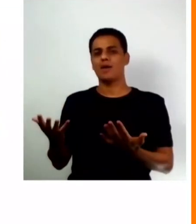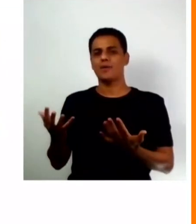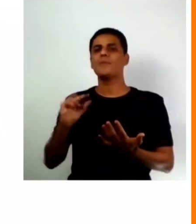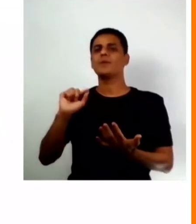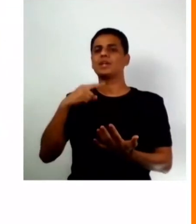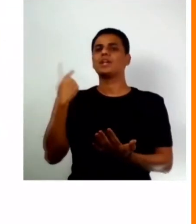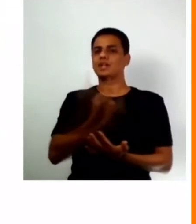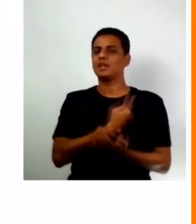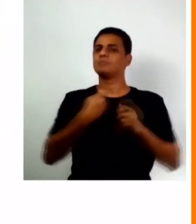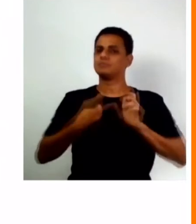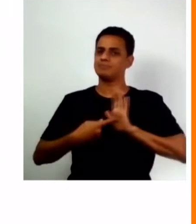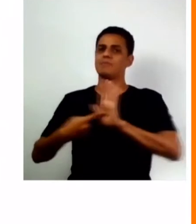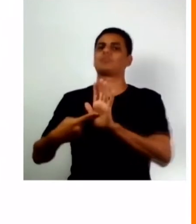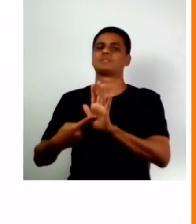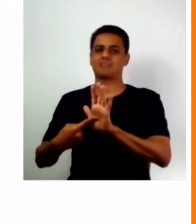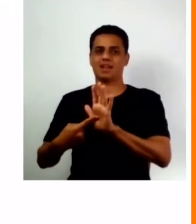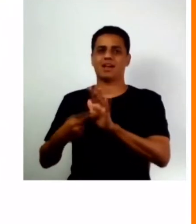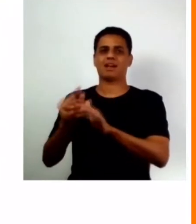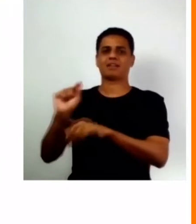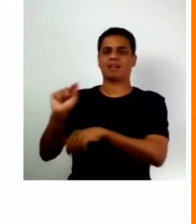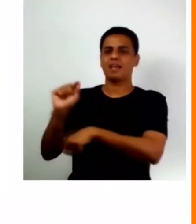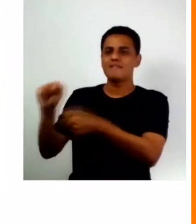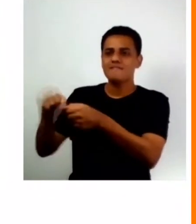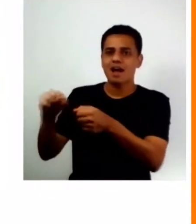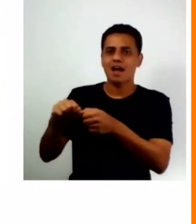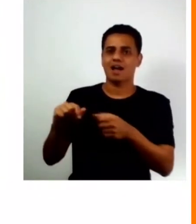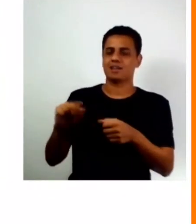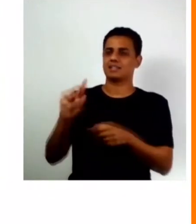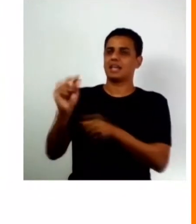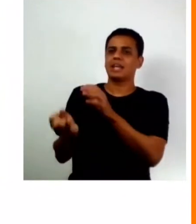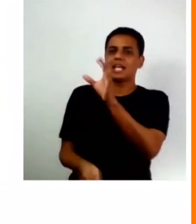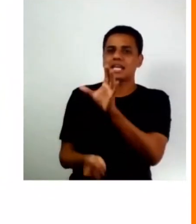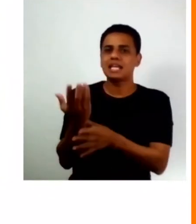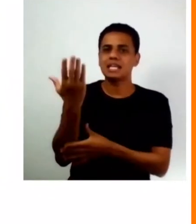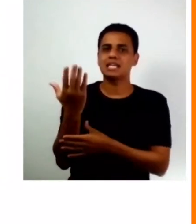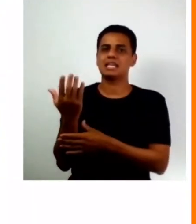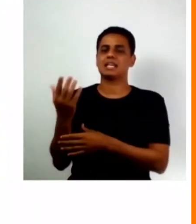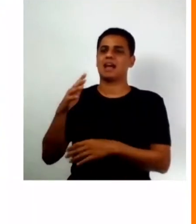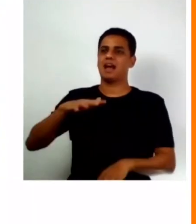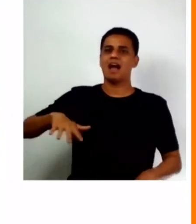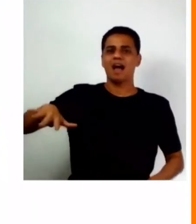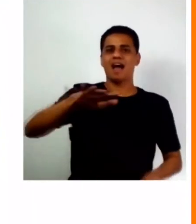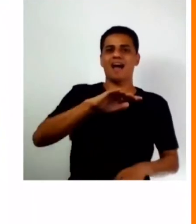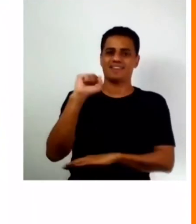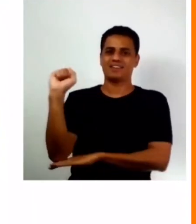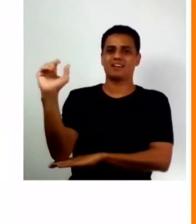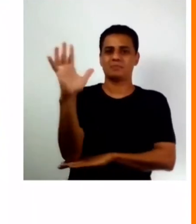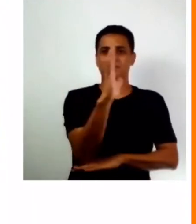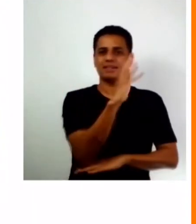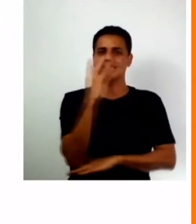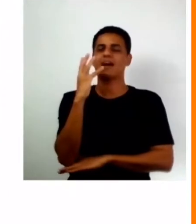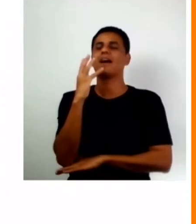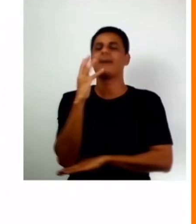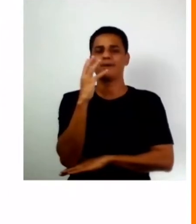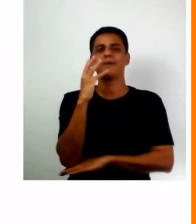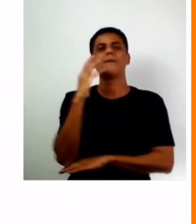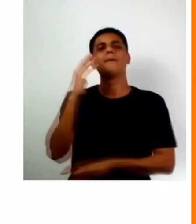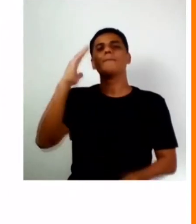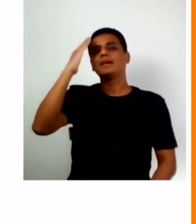e os creadores e os intérpretes na regeneración medioambiental que creo forma parte de unha